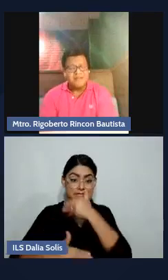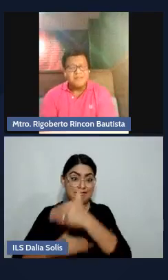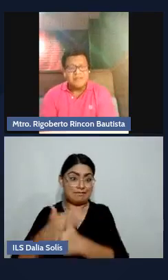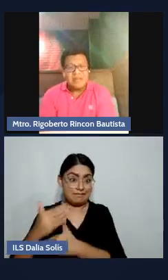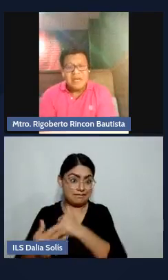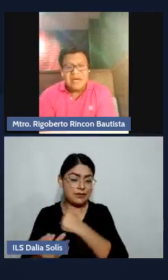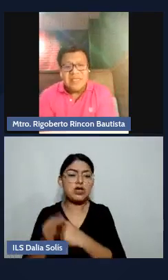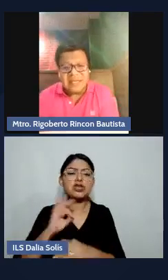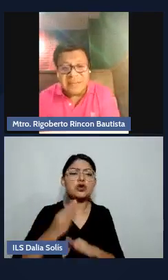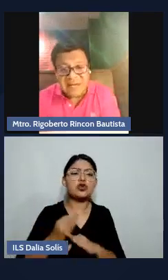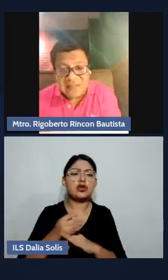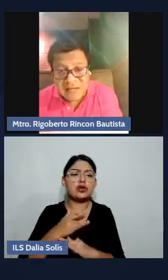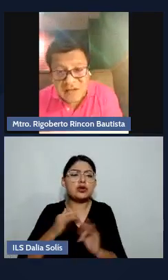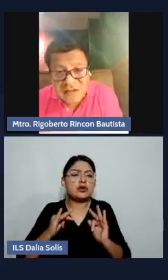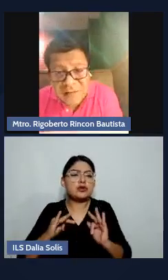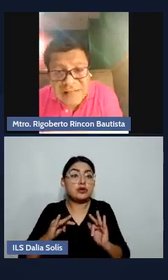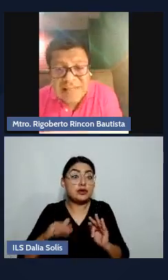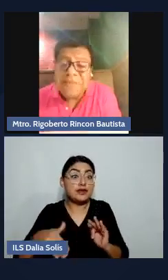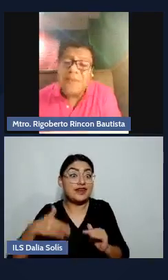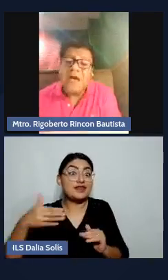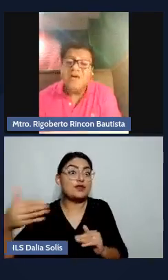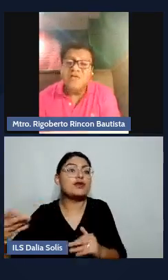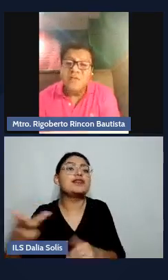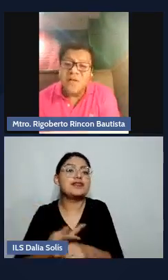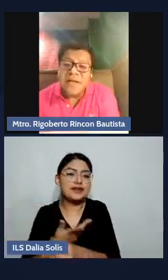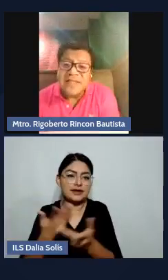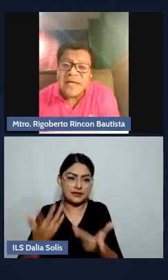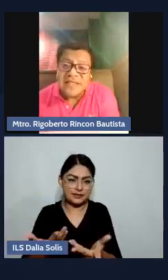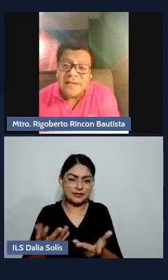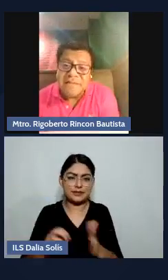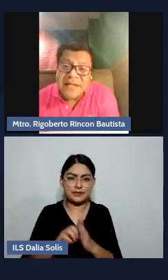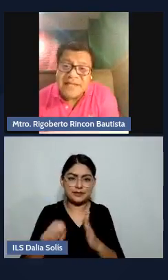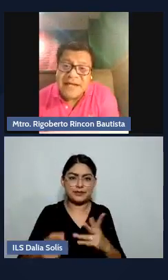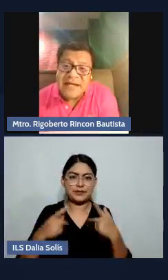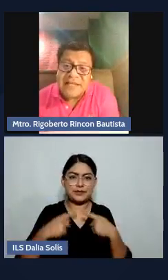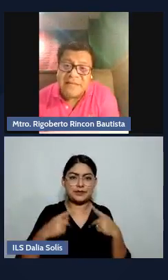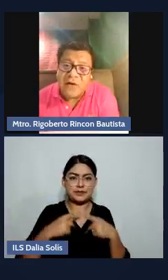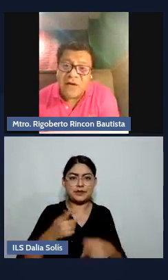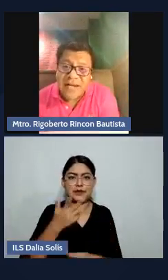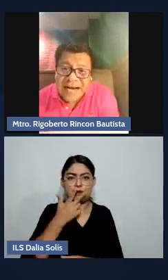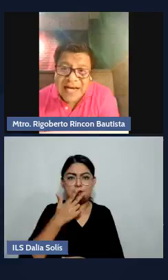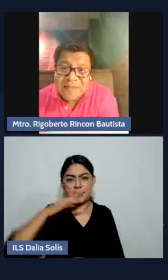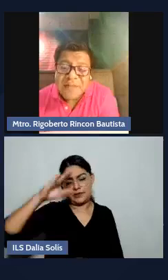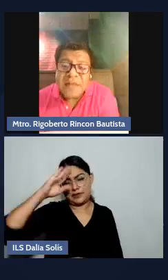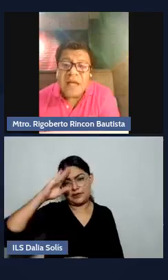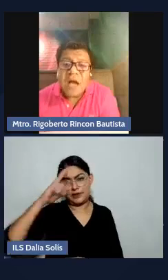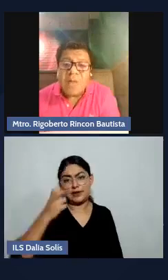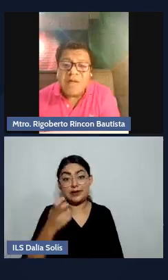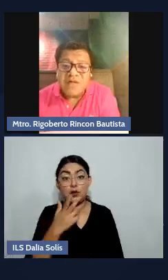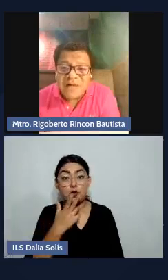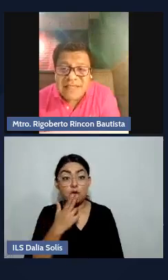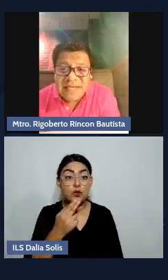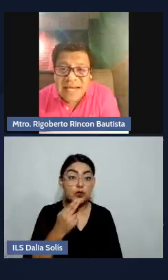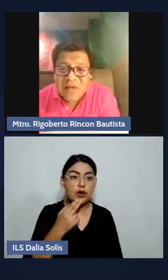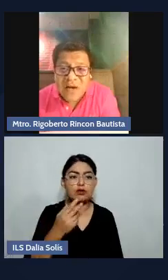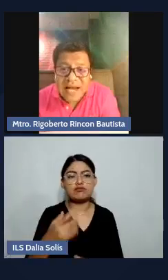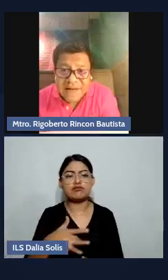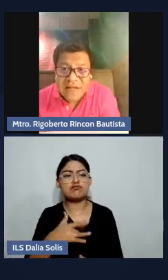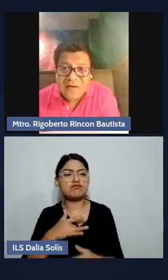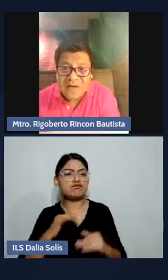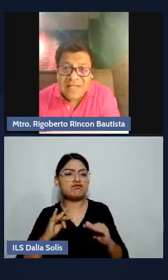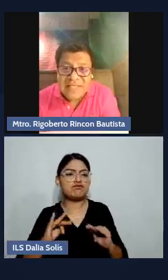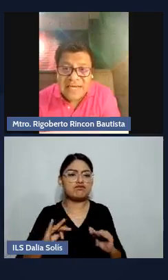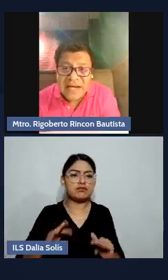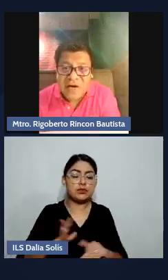Dice, tal vez dicen, los fumadores piensan que el tabaco relaja, pues una vez creado el hábito, el